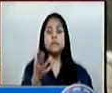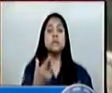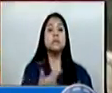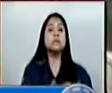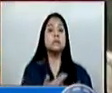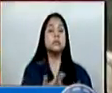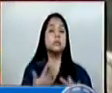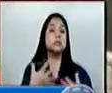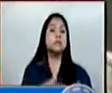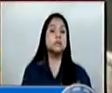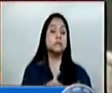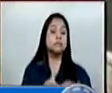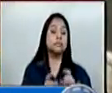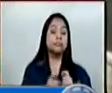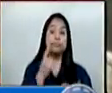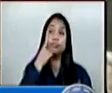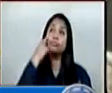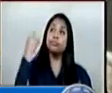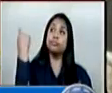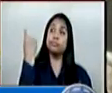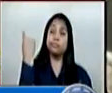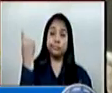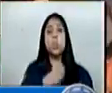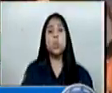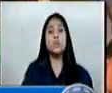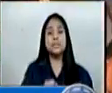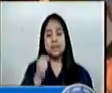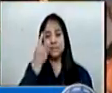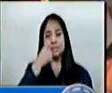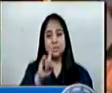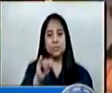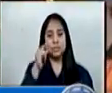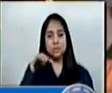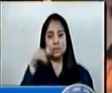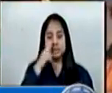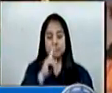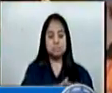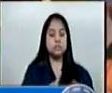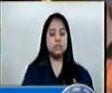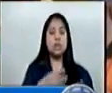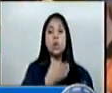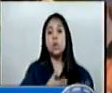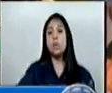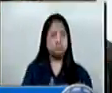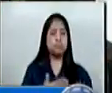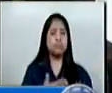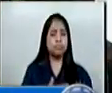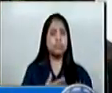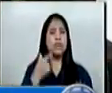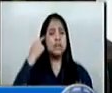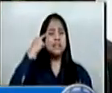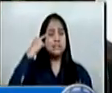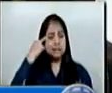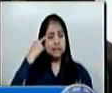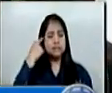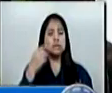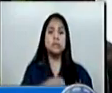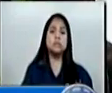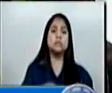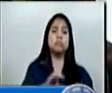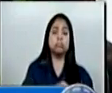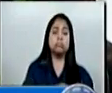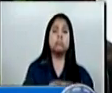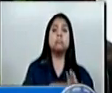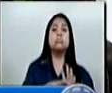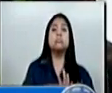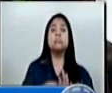realizar este tipo de ejercicios que sirven para medir no solo la capacidad nacional de respuesta, sino también poner a prueba